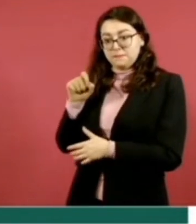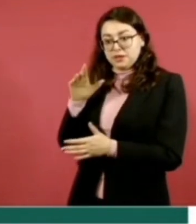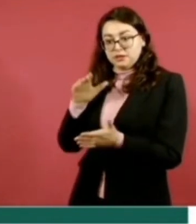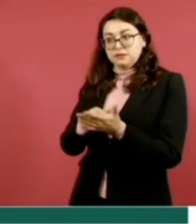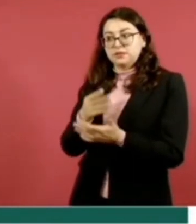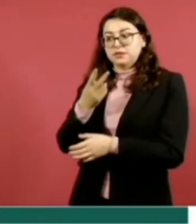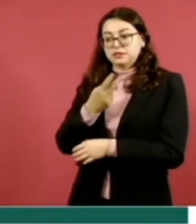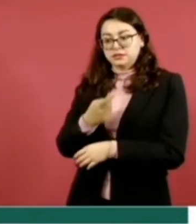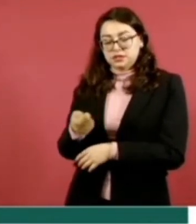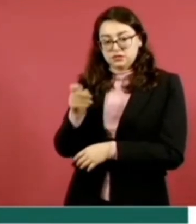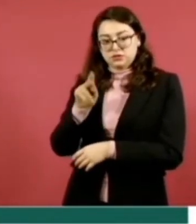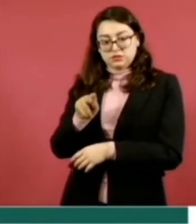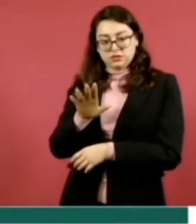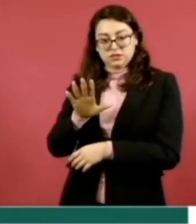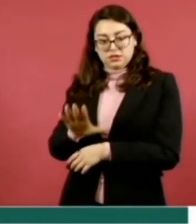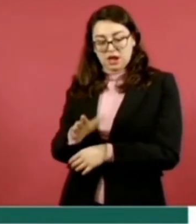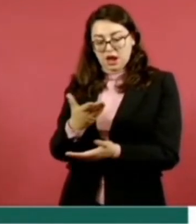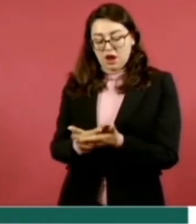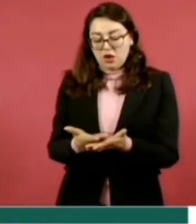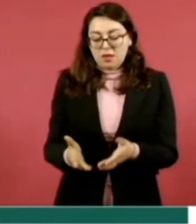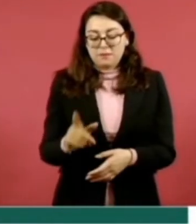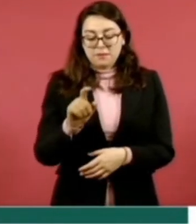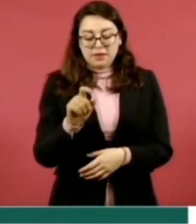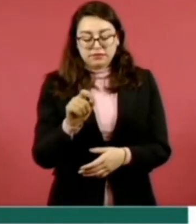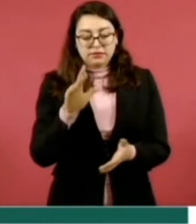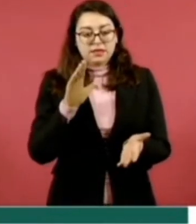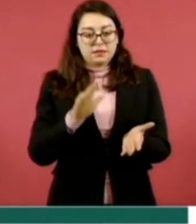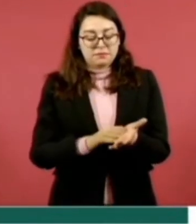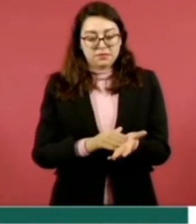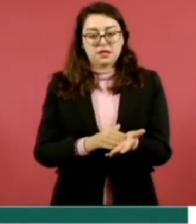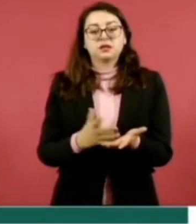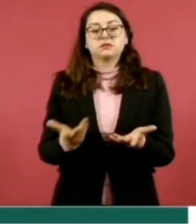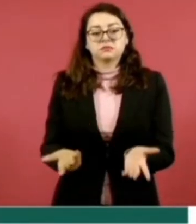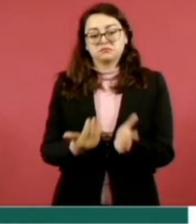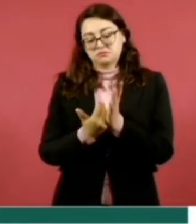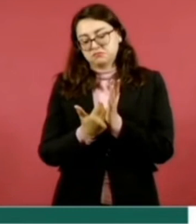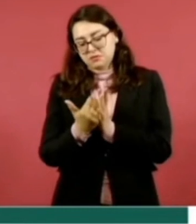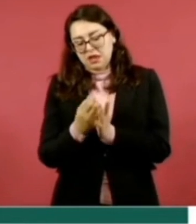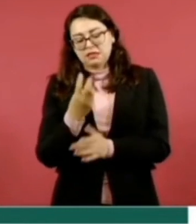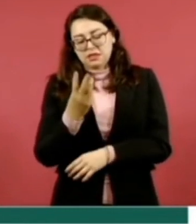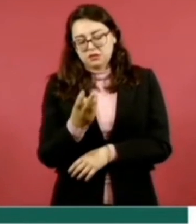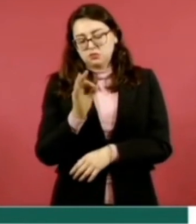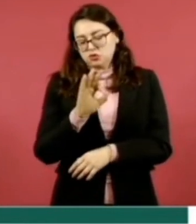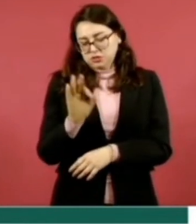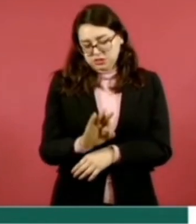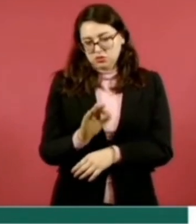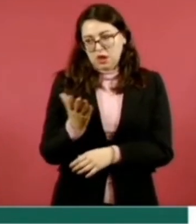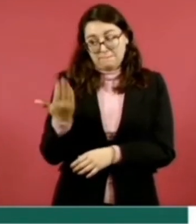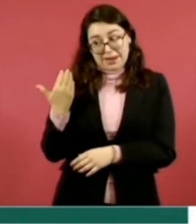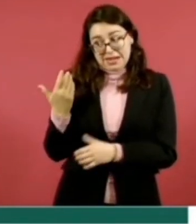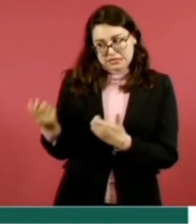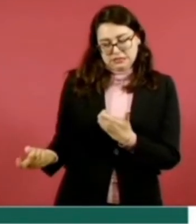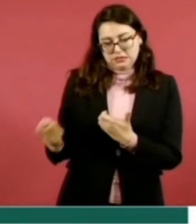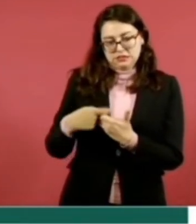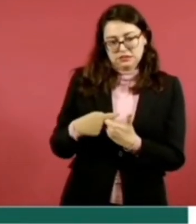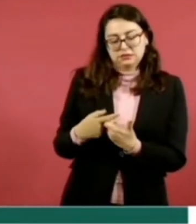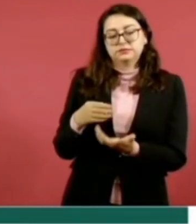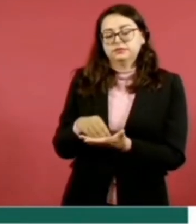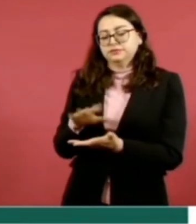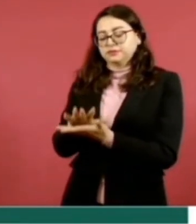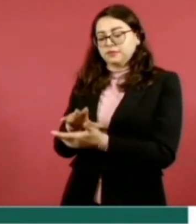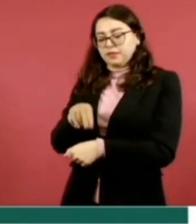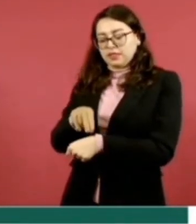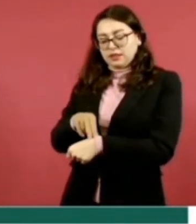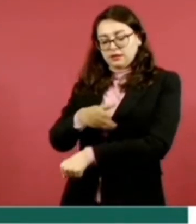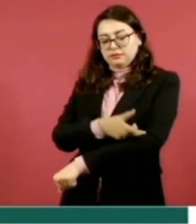20,185 consultas al mes a 20,791, es un incremento apenas del 3% en Puebla. También las consultas de medicina familiar tuvieron